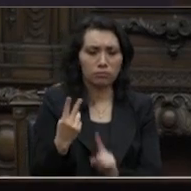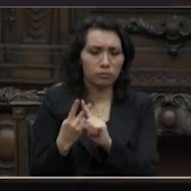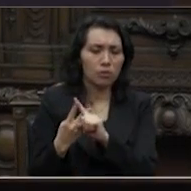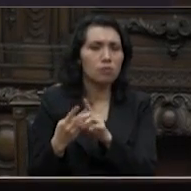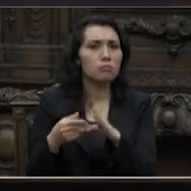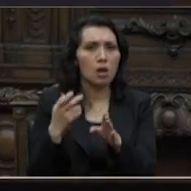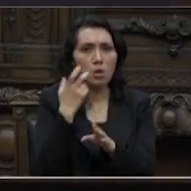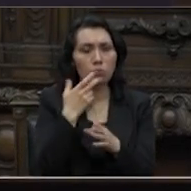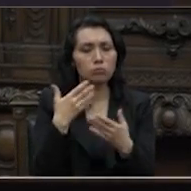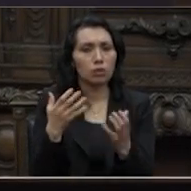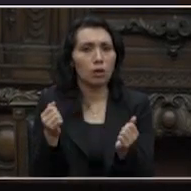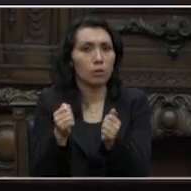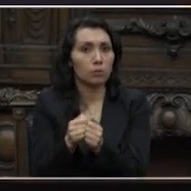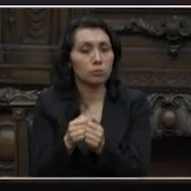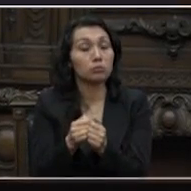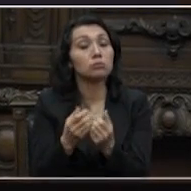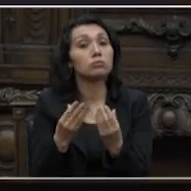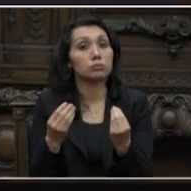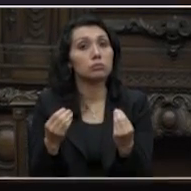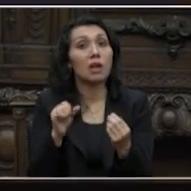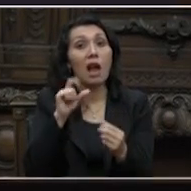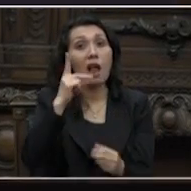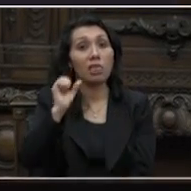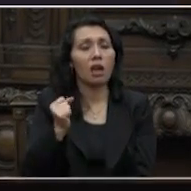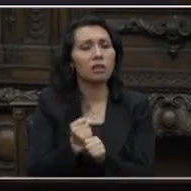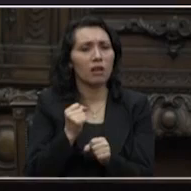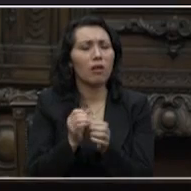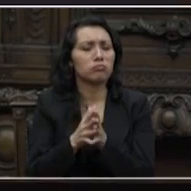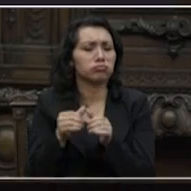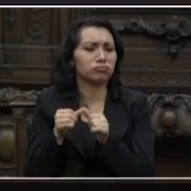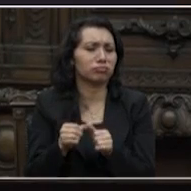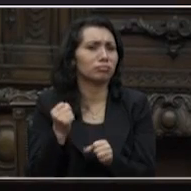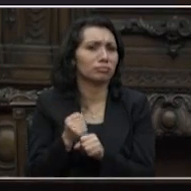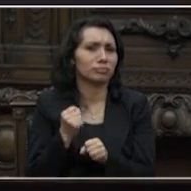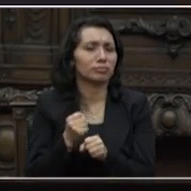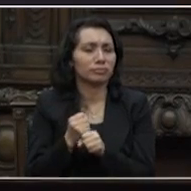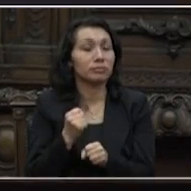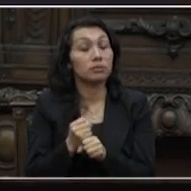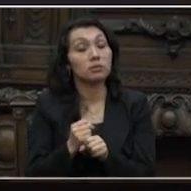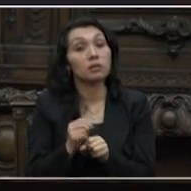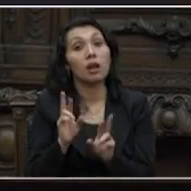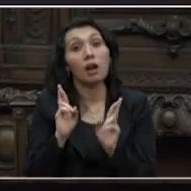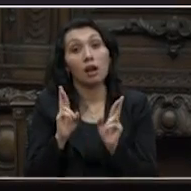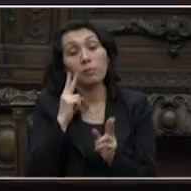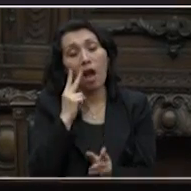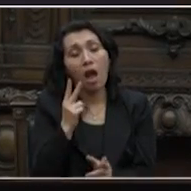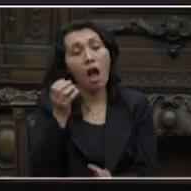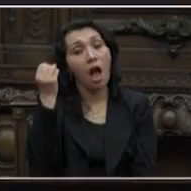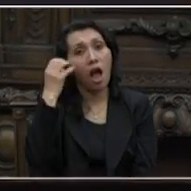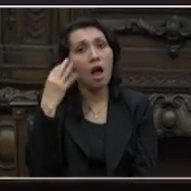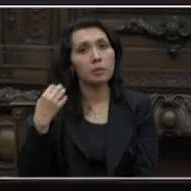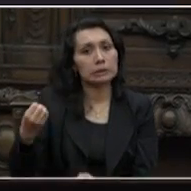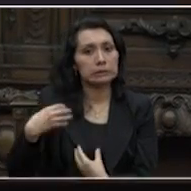más de un curso. Y por supuesto con Alda he trabajado muchísimo tiempo. Espero haber aprendido las